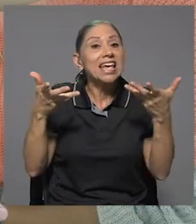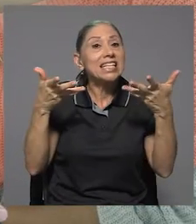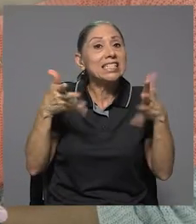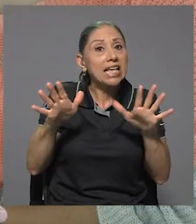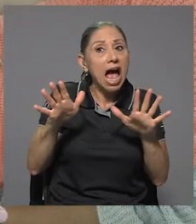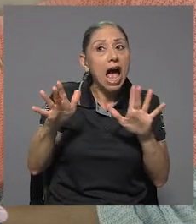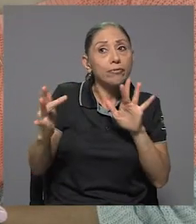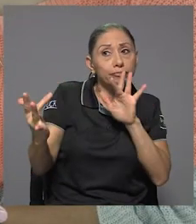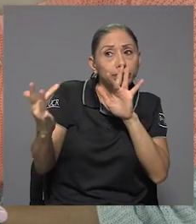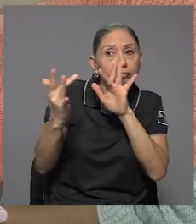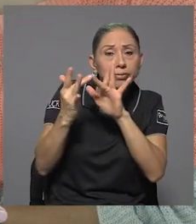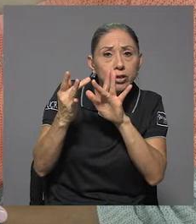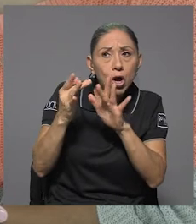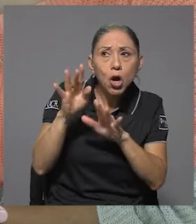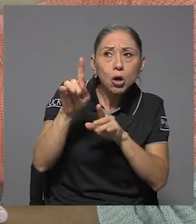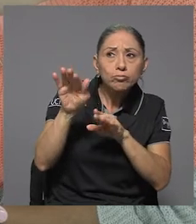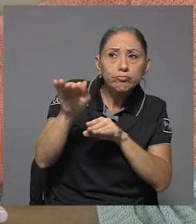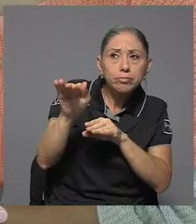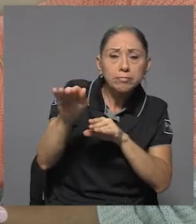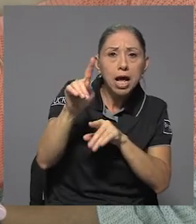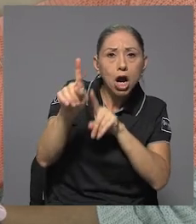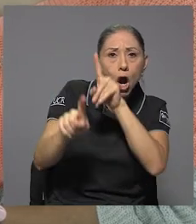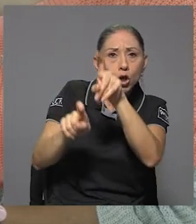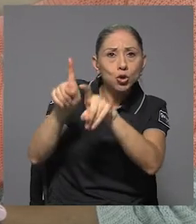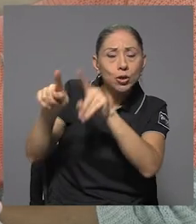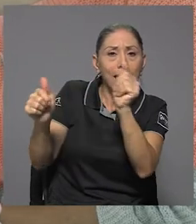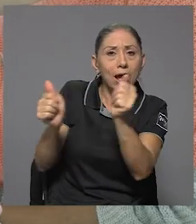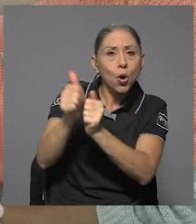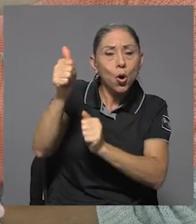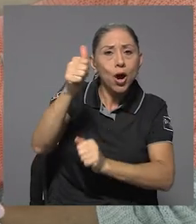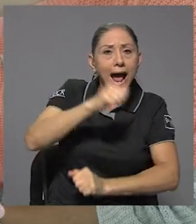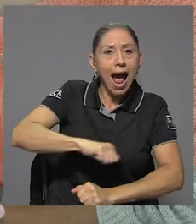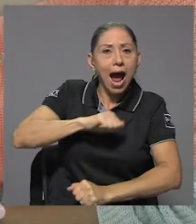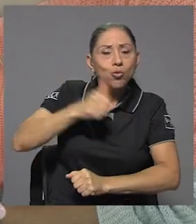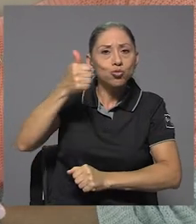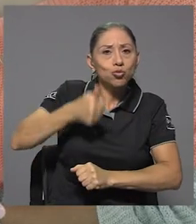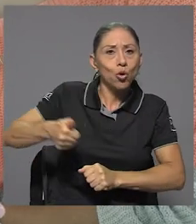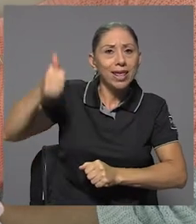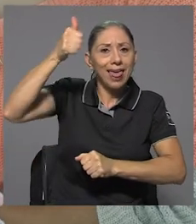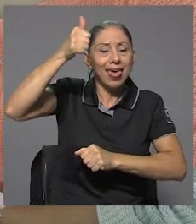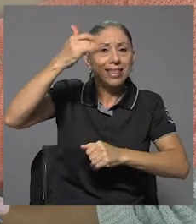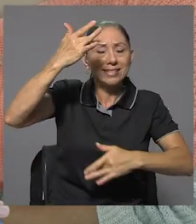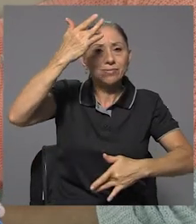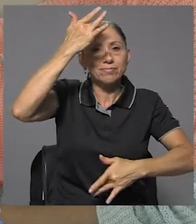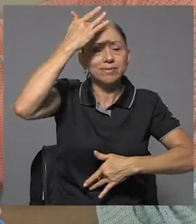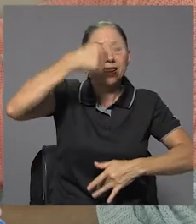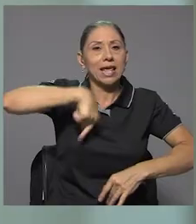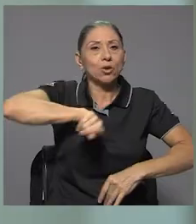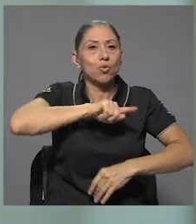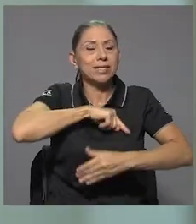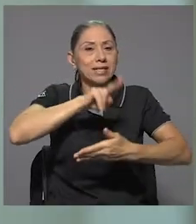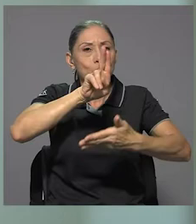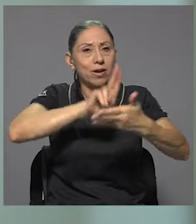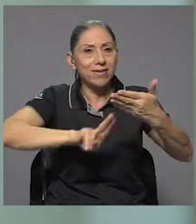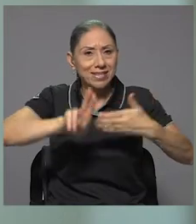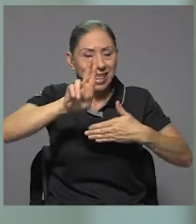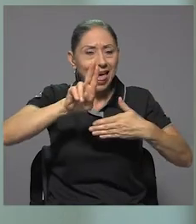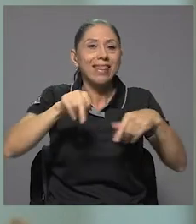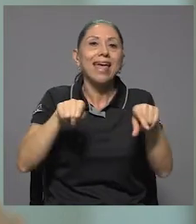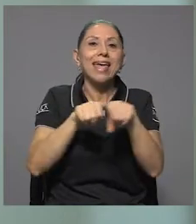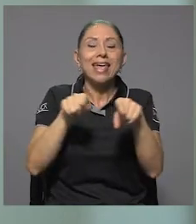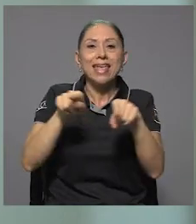consultada con las autoridades epidemiológicas de nuestra universidad y de